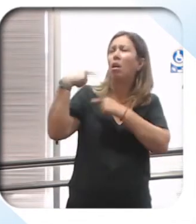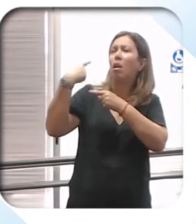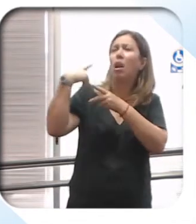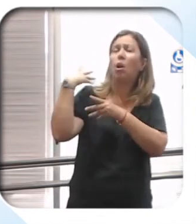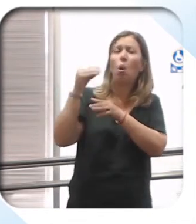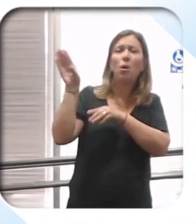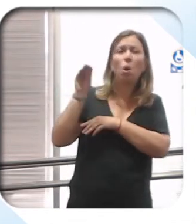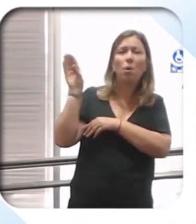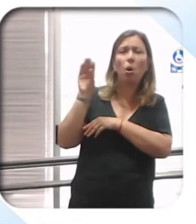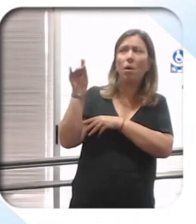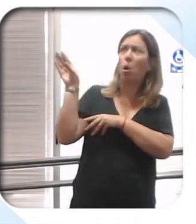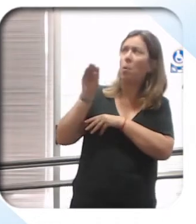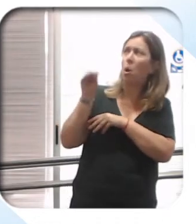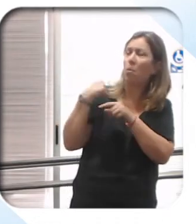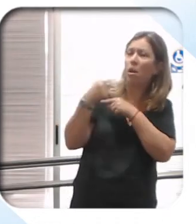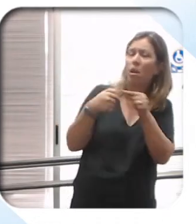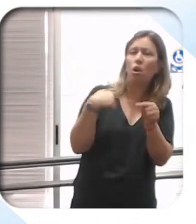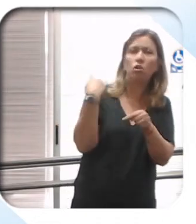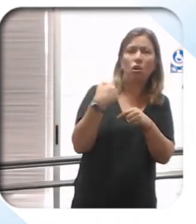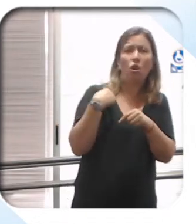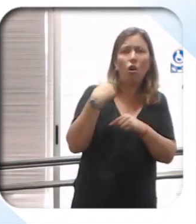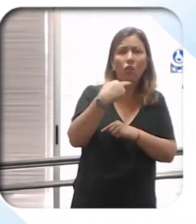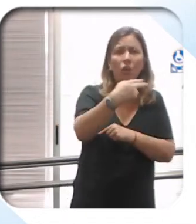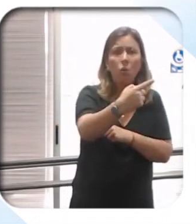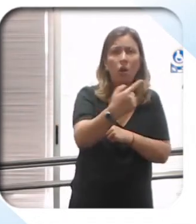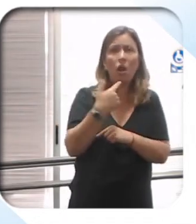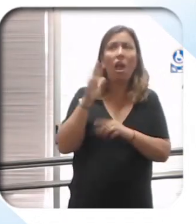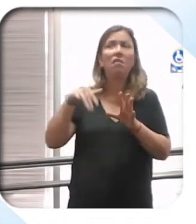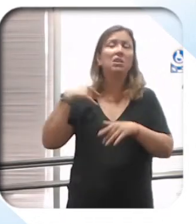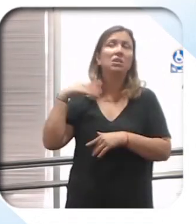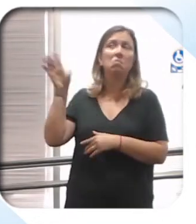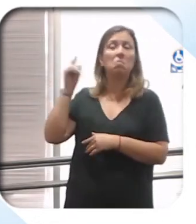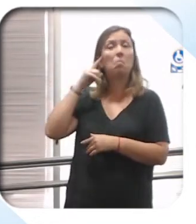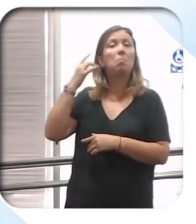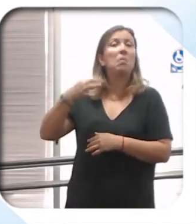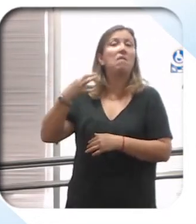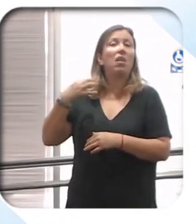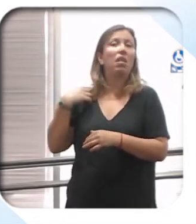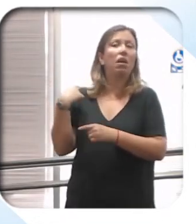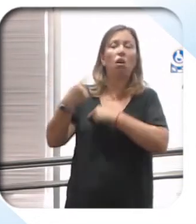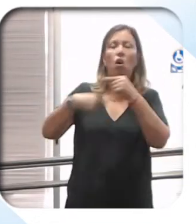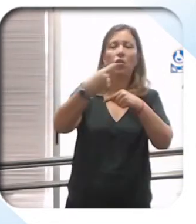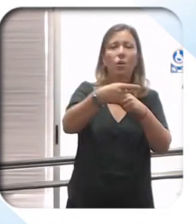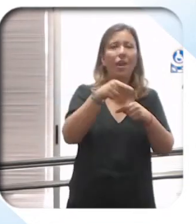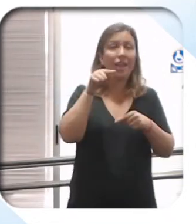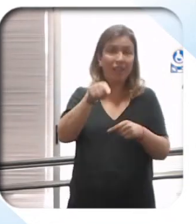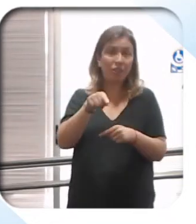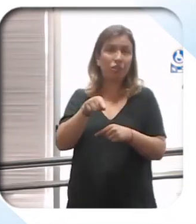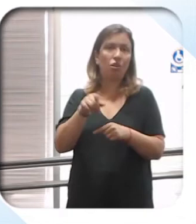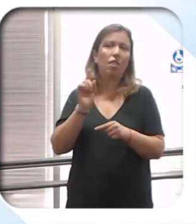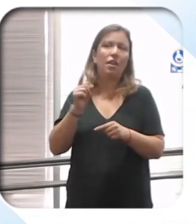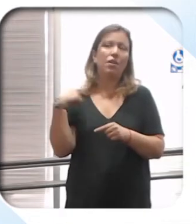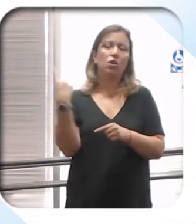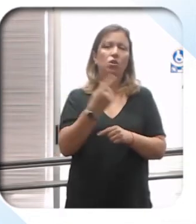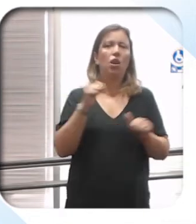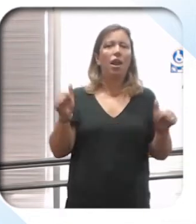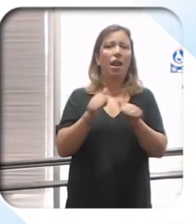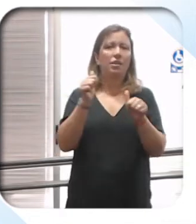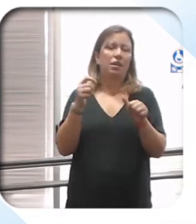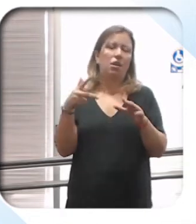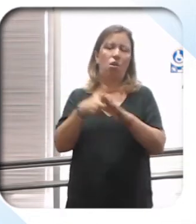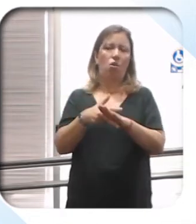generación y que nosotros seguimos repitiendo muchas veces sin cuestionarlas y sin frenarlas. Y esa es una de las primeras cosas que podemos empezar a hacer.